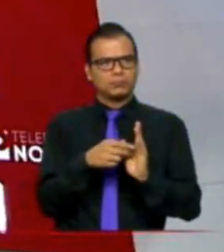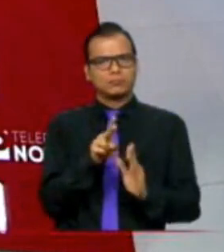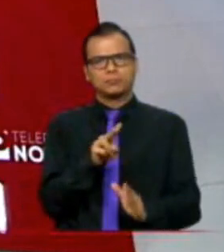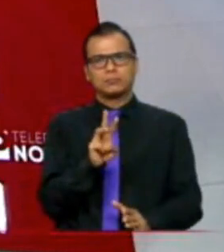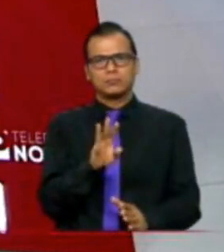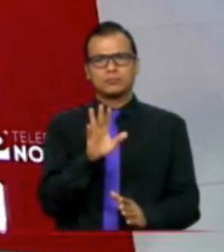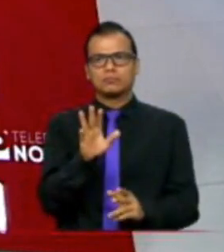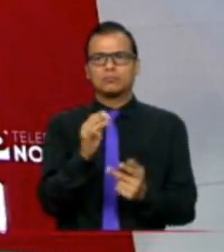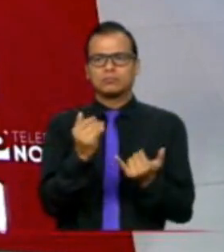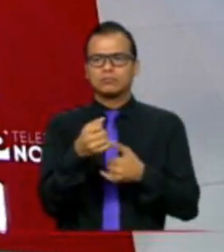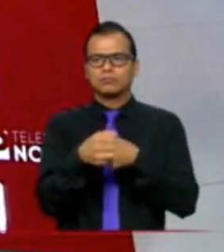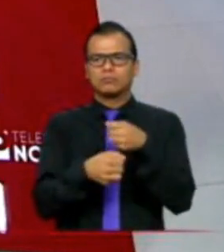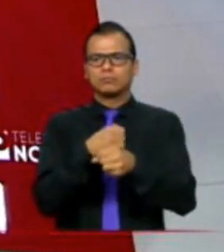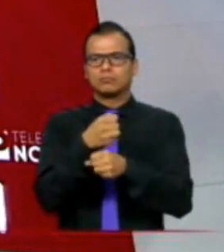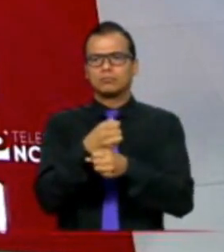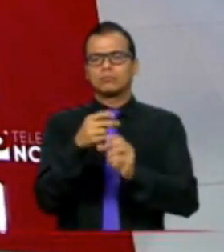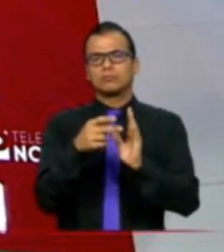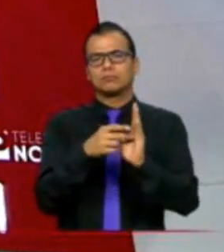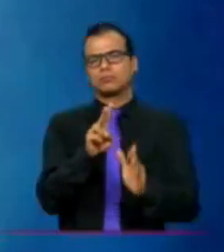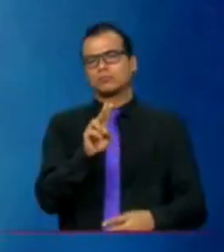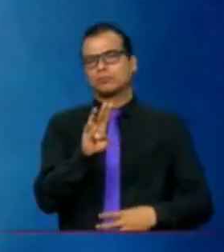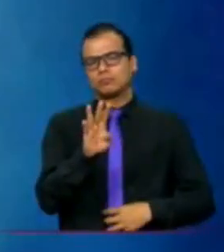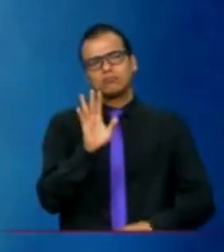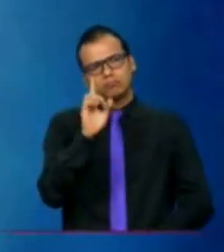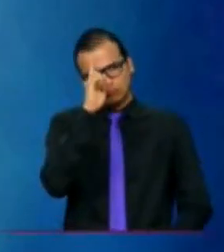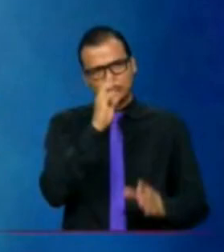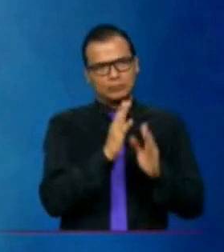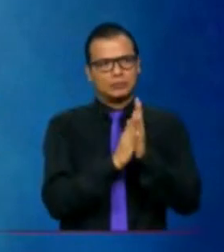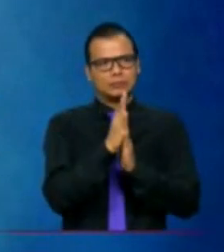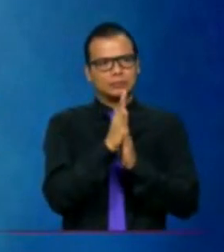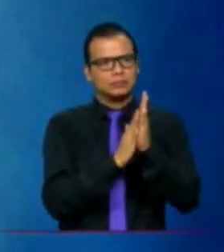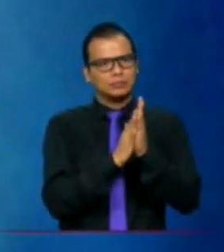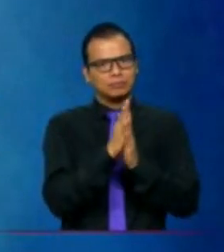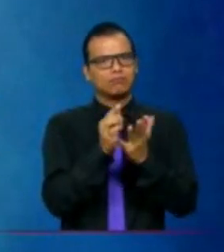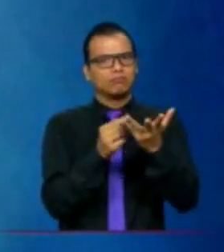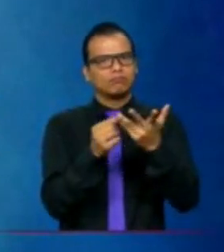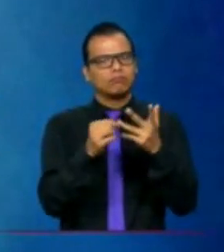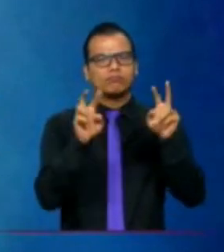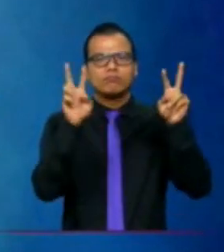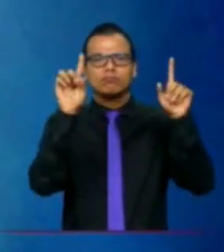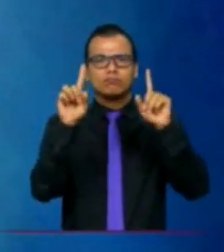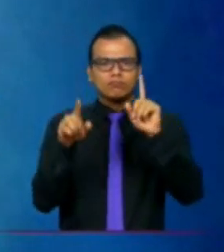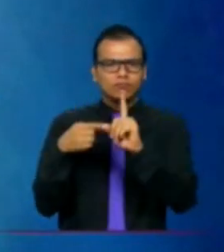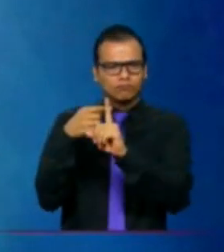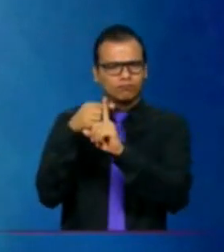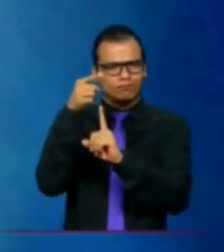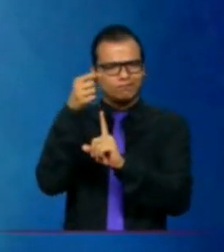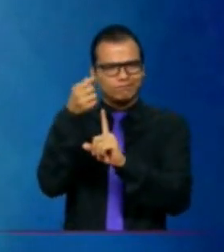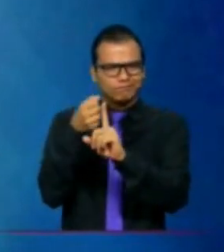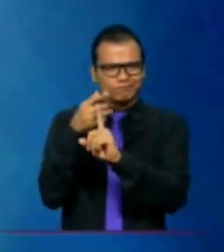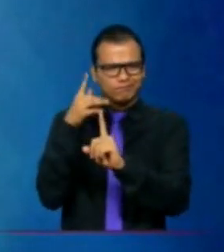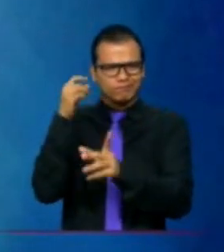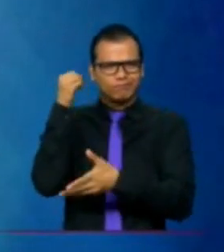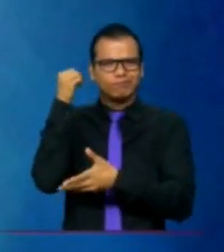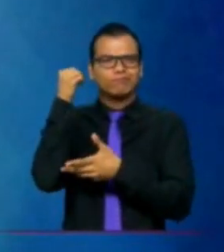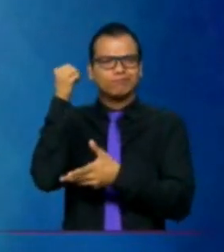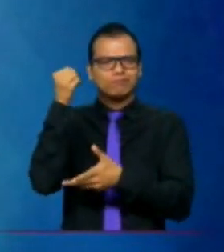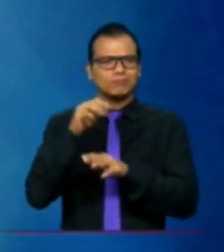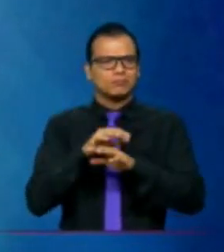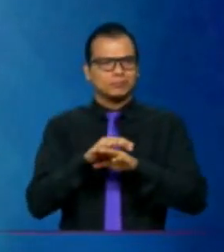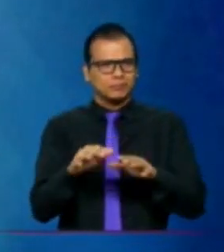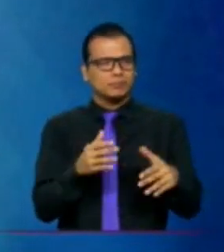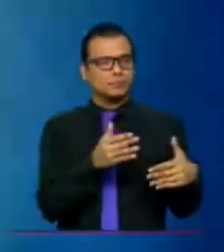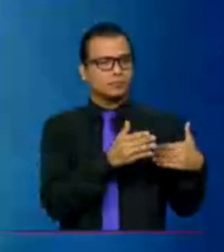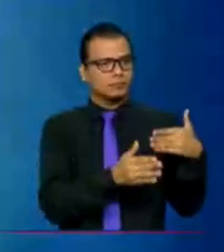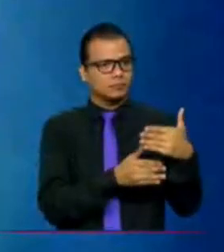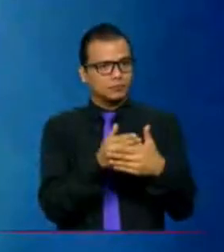no, ahí esperamos, pues, obviamente cosas positivas asociadas que jalonen la economía, que jalonen, pues, diferentes sectores económicos. Entonces, pues,